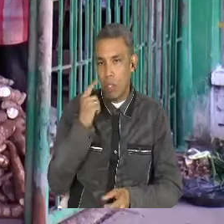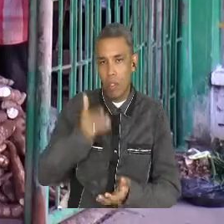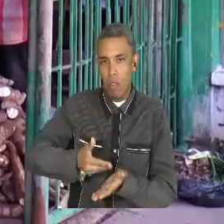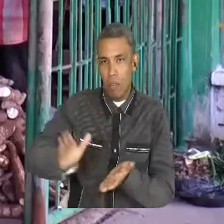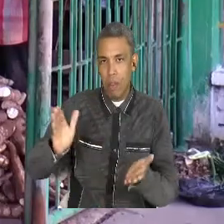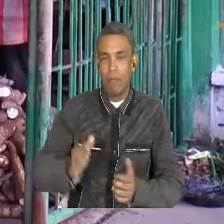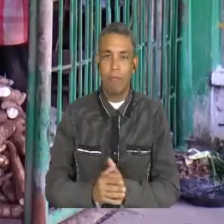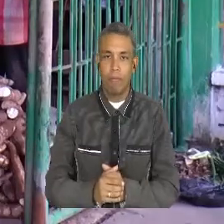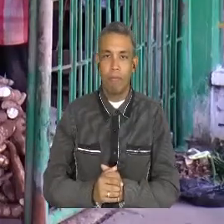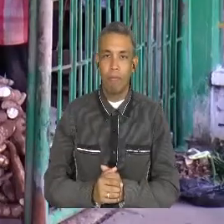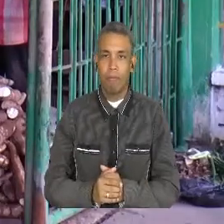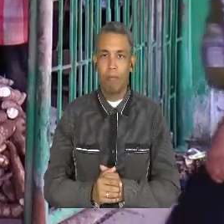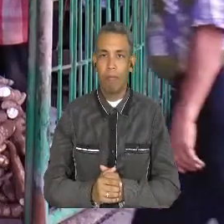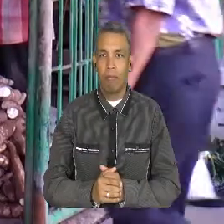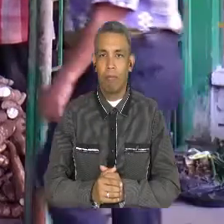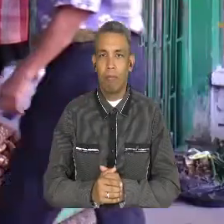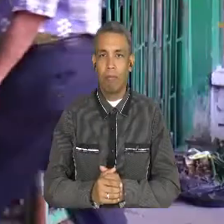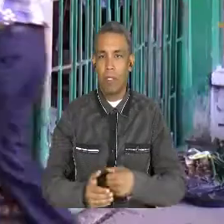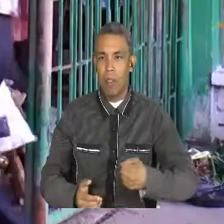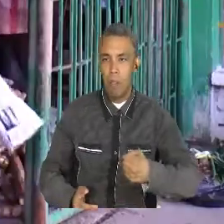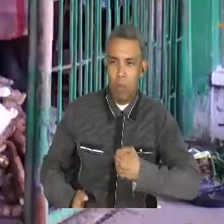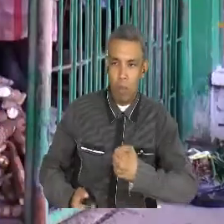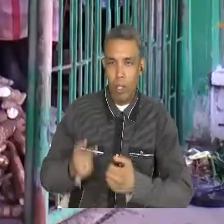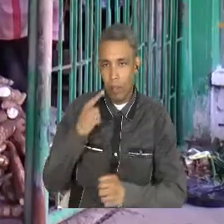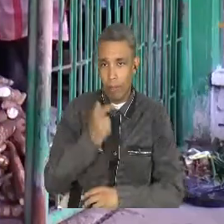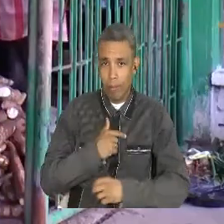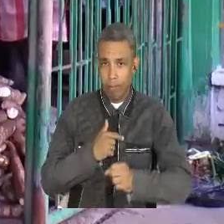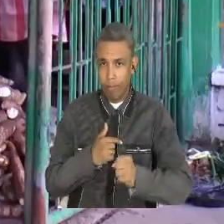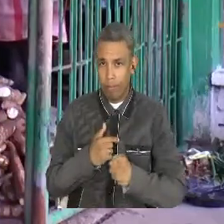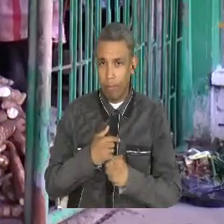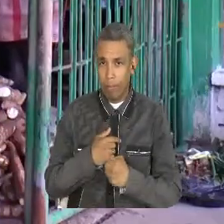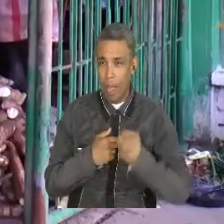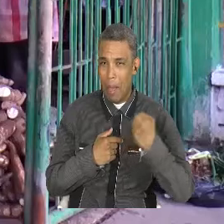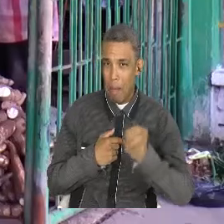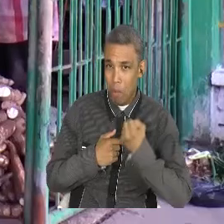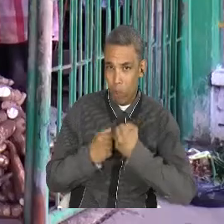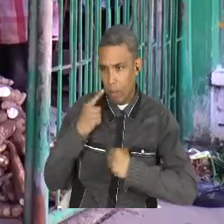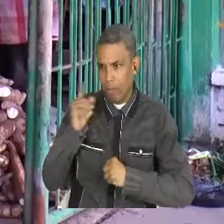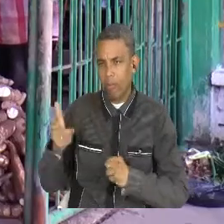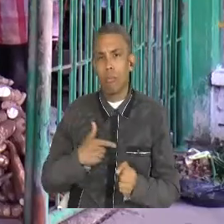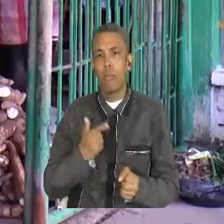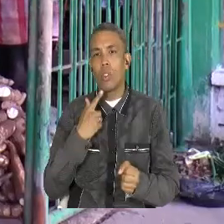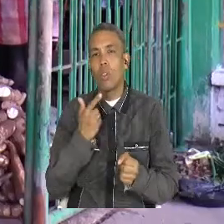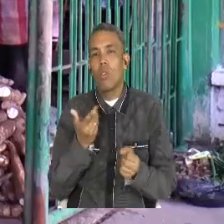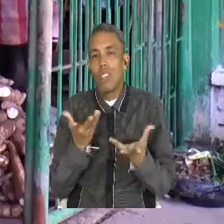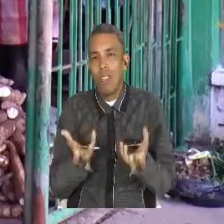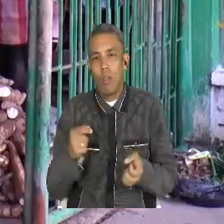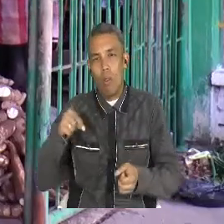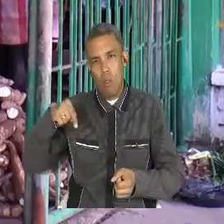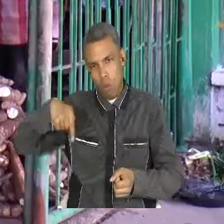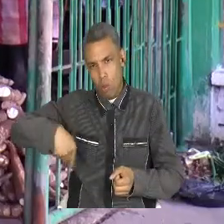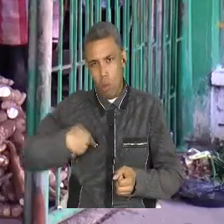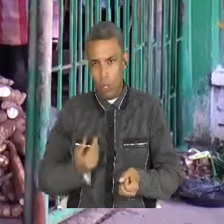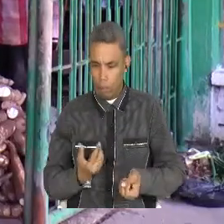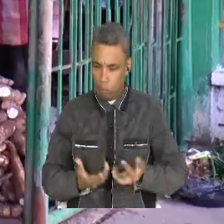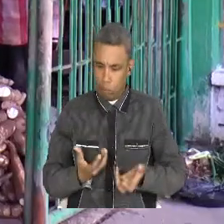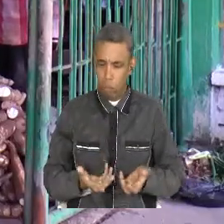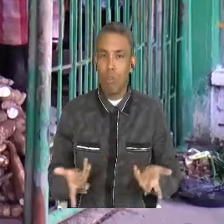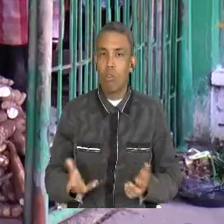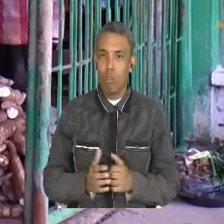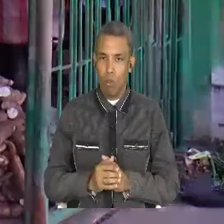Aquí encontramos nuestra frutería La Bendición de Dios y yo creo que hoy me voy a atender por hacer una ensalada de fruta. Entonces, si quieren, me acompañen, hacemos